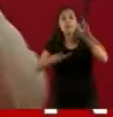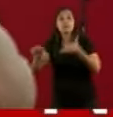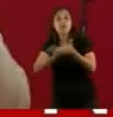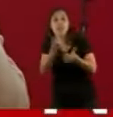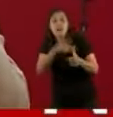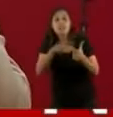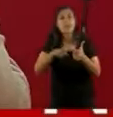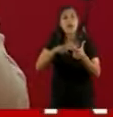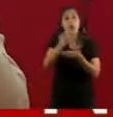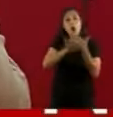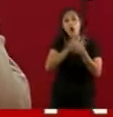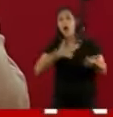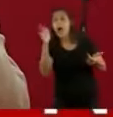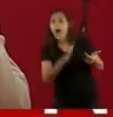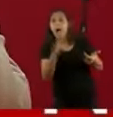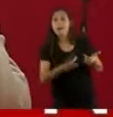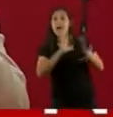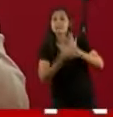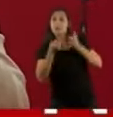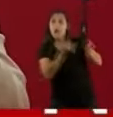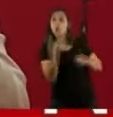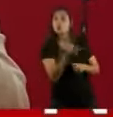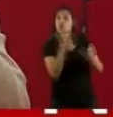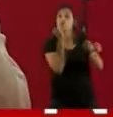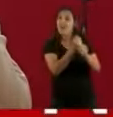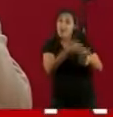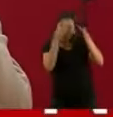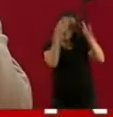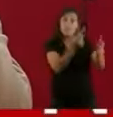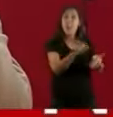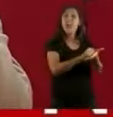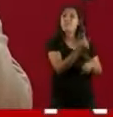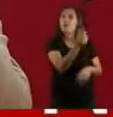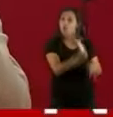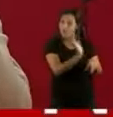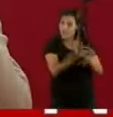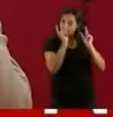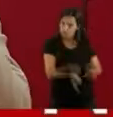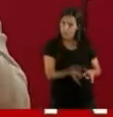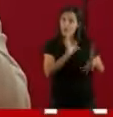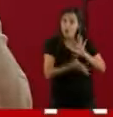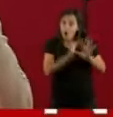dinero, vamos a trabajar fuerte sobre el lavado de dinero, el